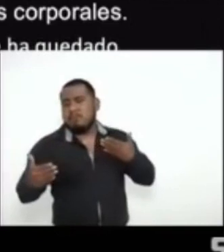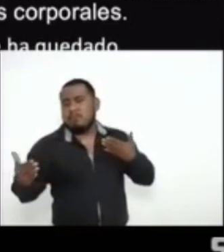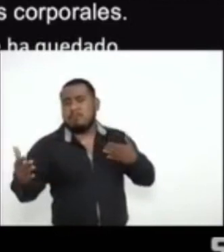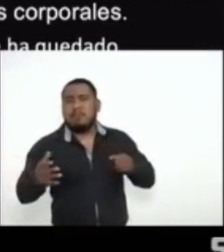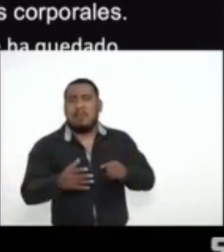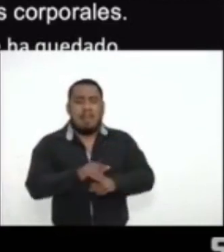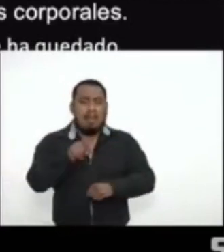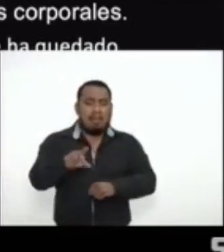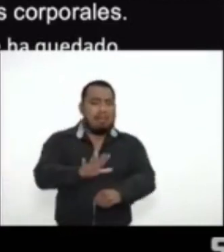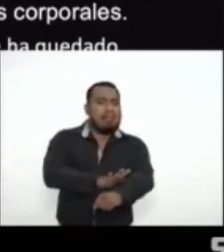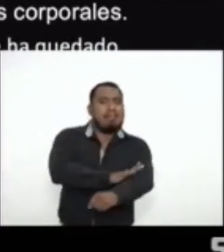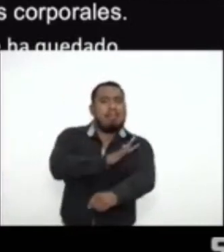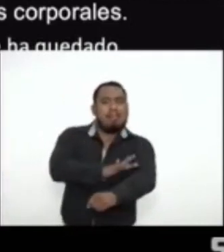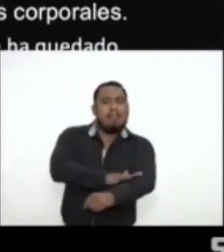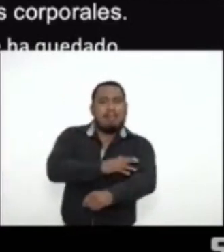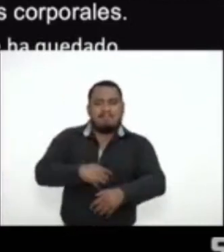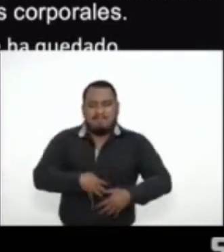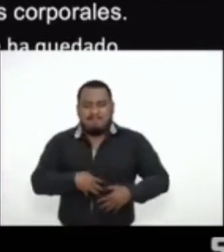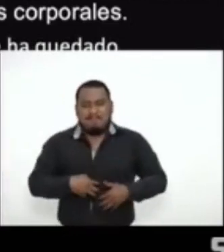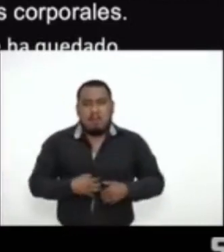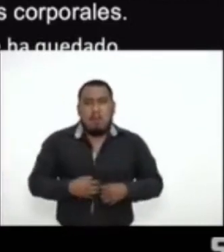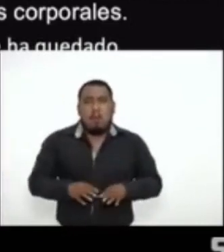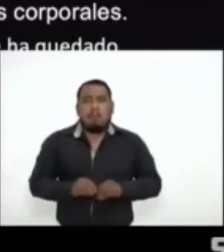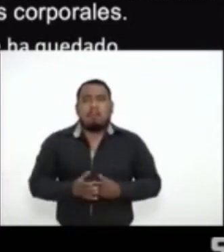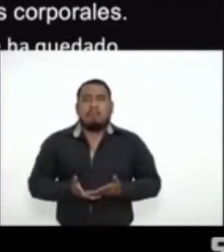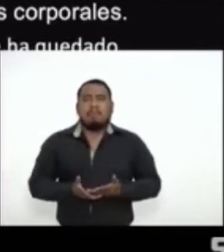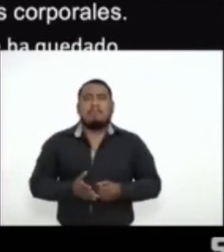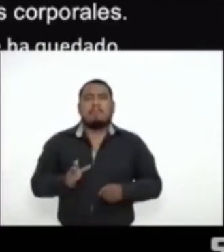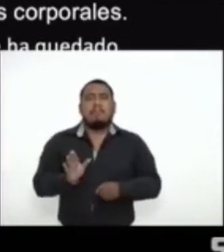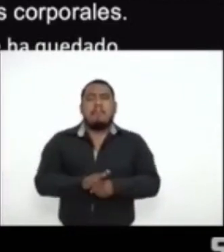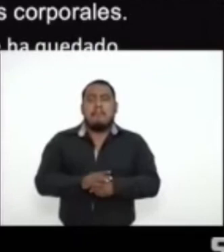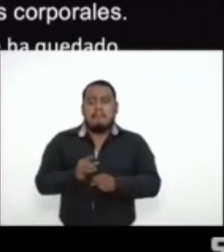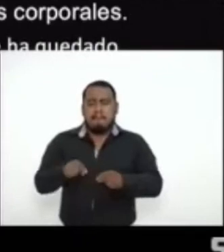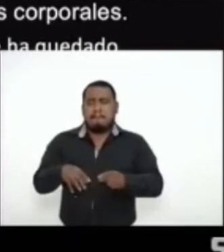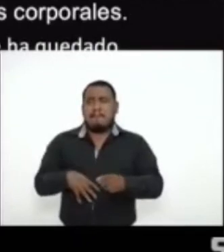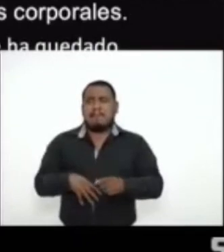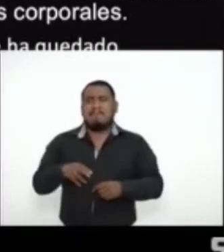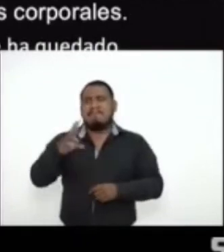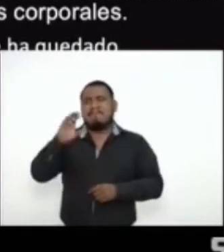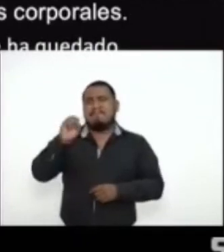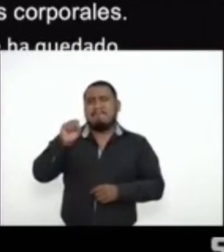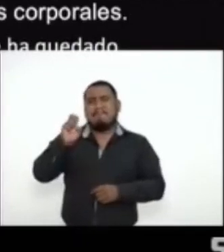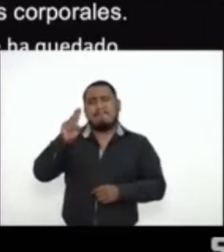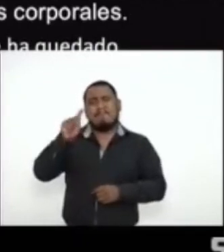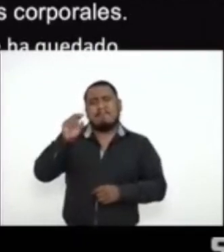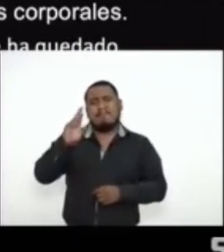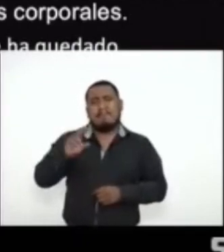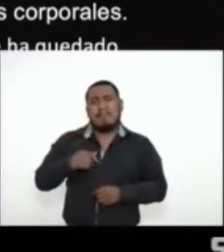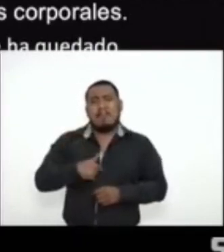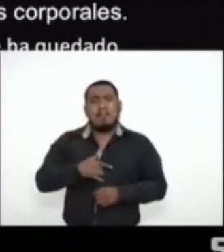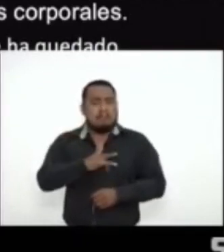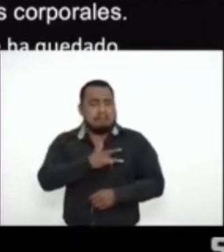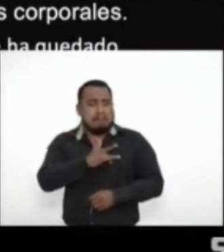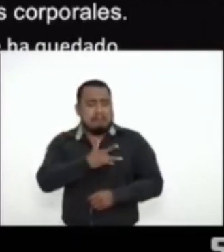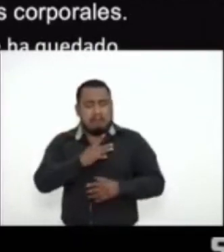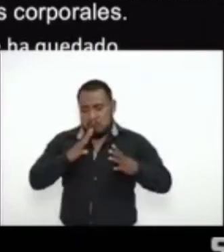la emoción visceral o el resentir. Y para llegar a ese resentir se han de manifestar en sensaciones